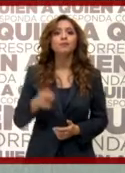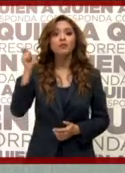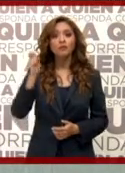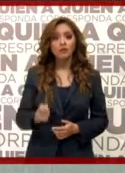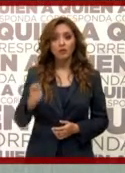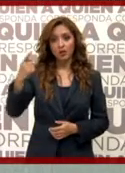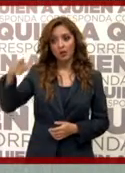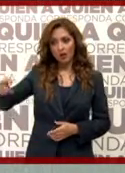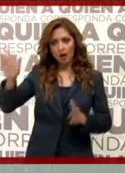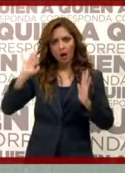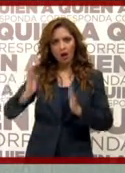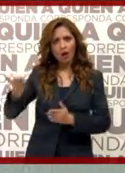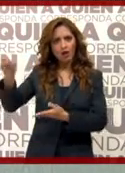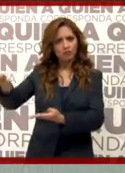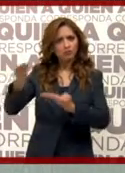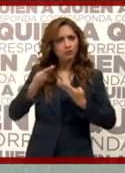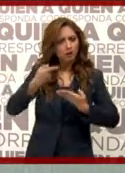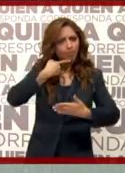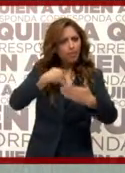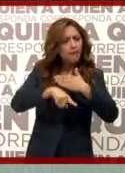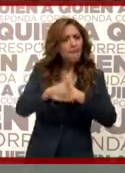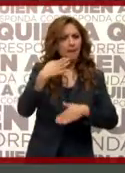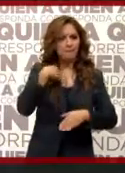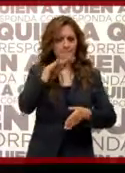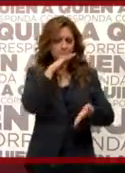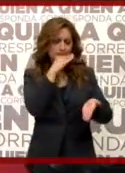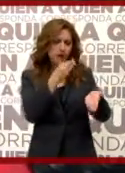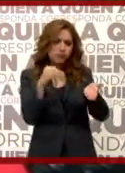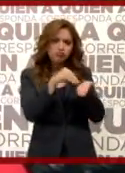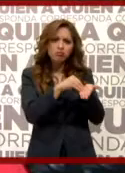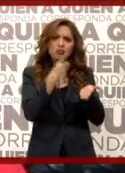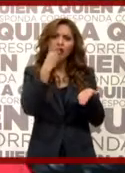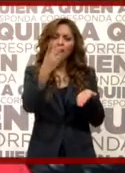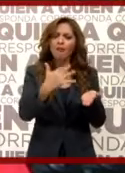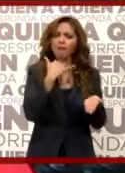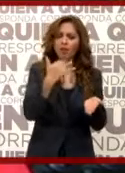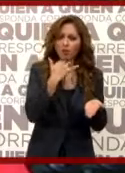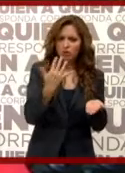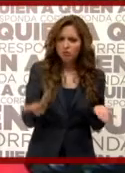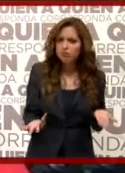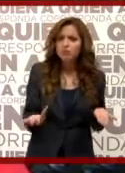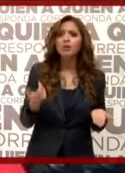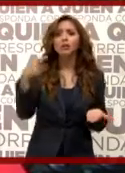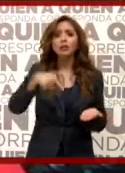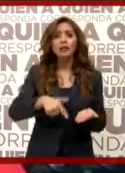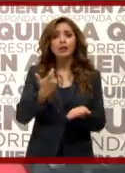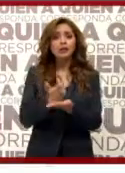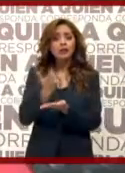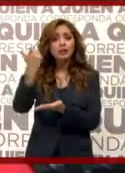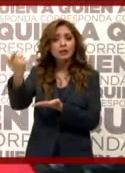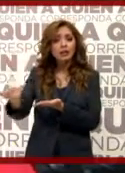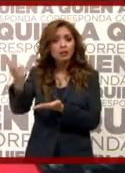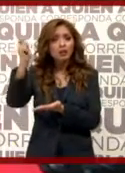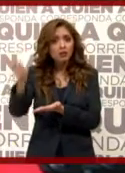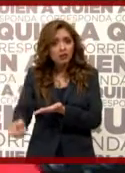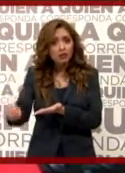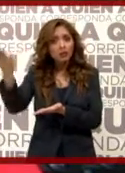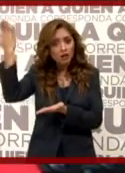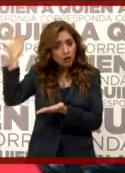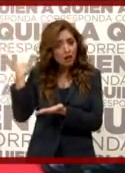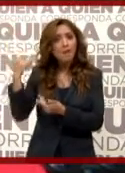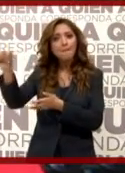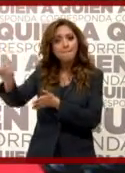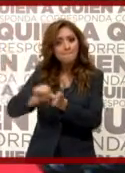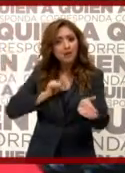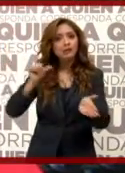de mi mamá, donde se le acusaba de fraude. El dinero que se les había dado era devolvente. Cada